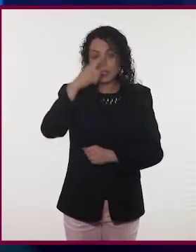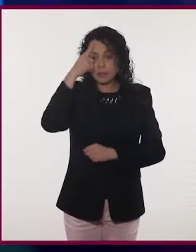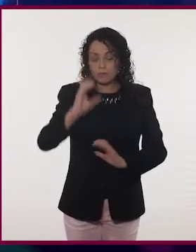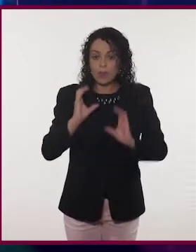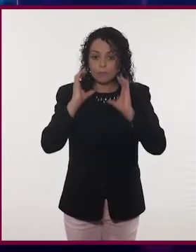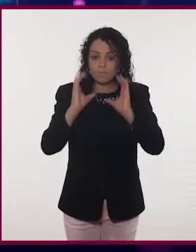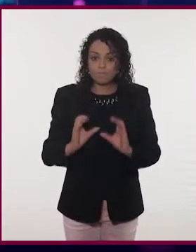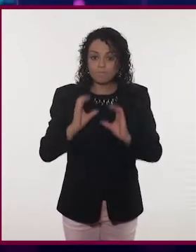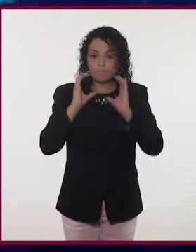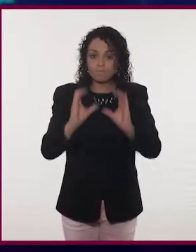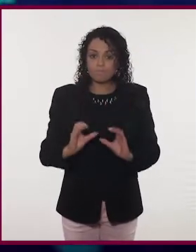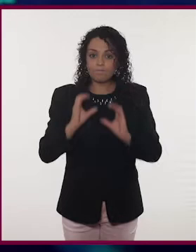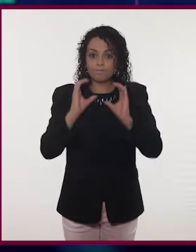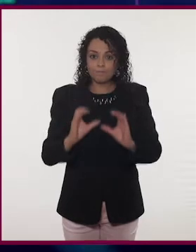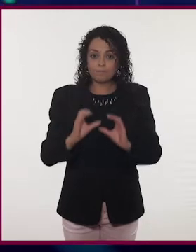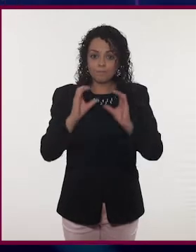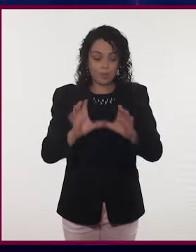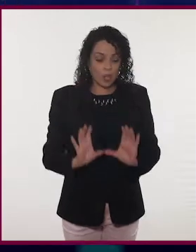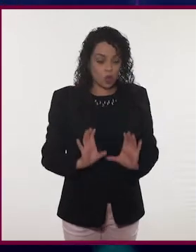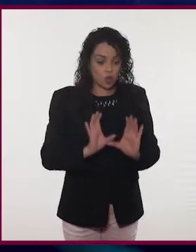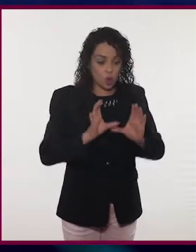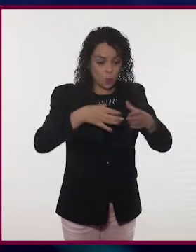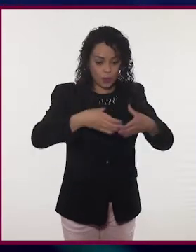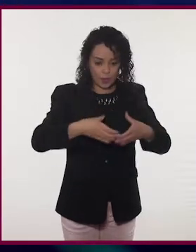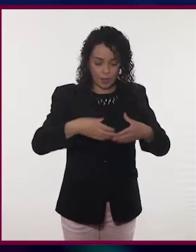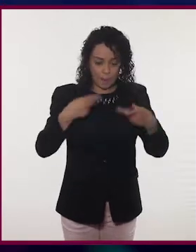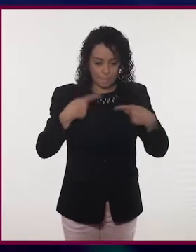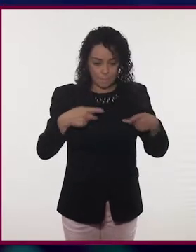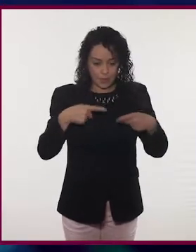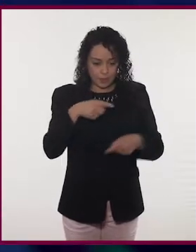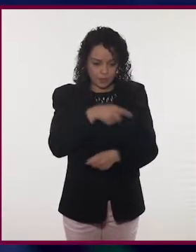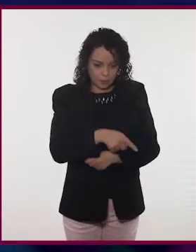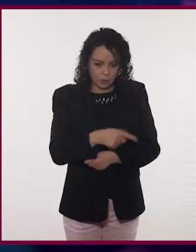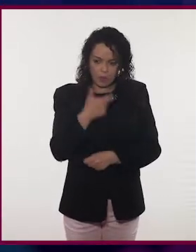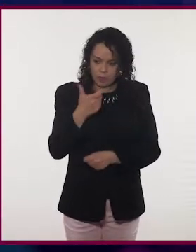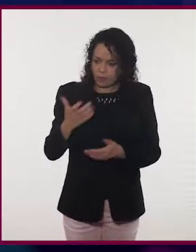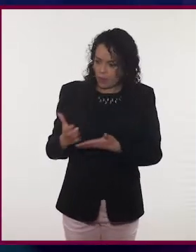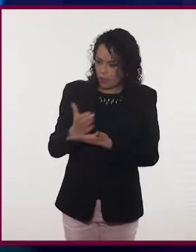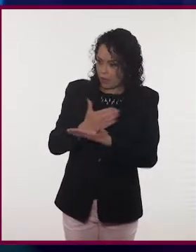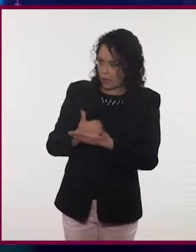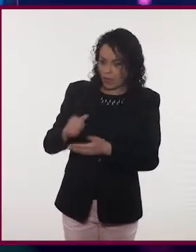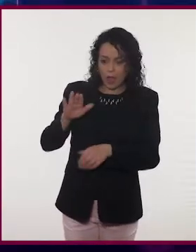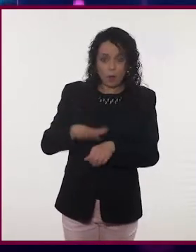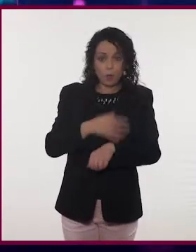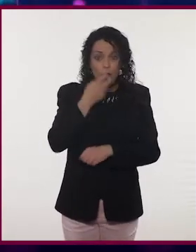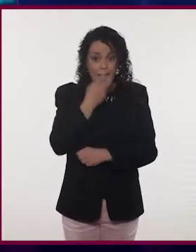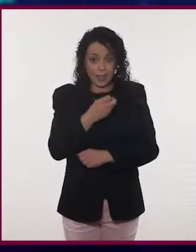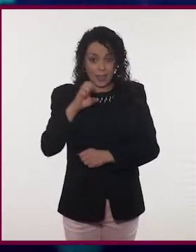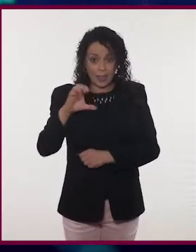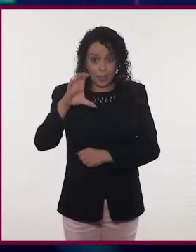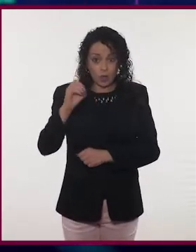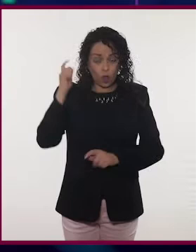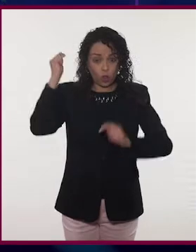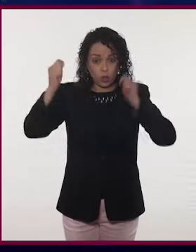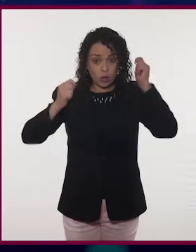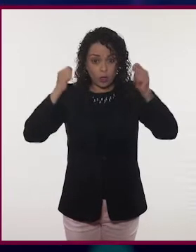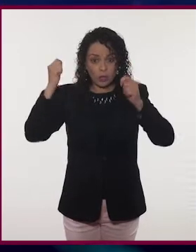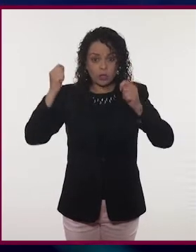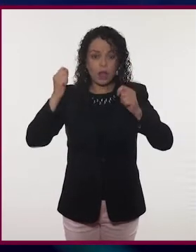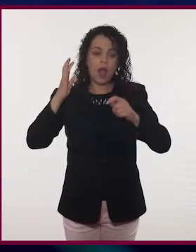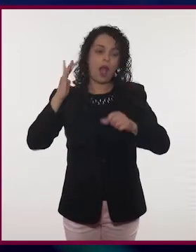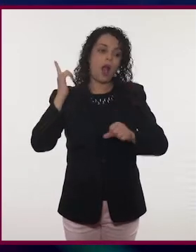conservación. Una comunidad, una persona que está recibiendo un ingreso por el ecoturismo, de repente se da cuenta que ese